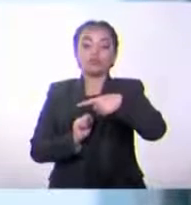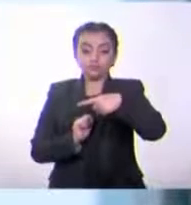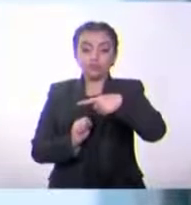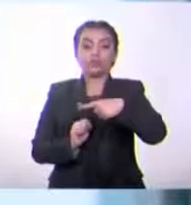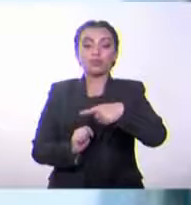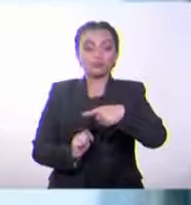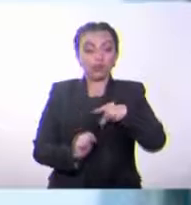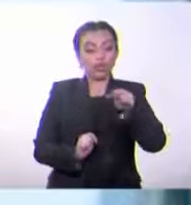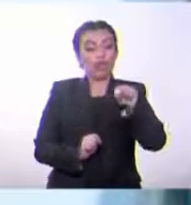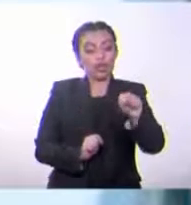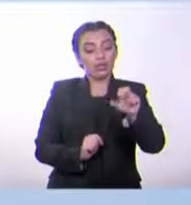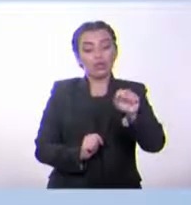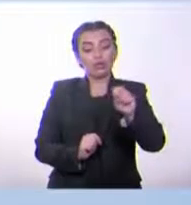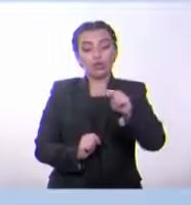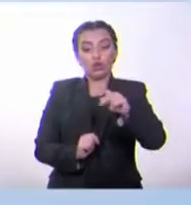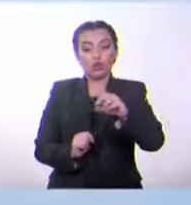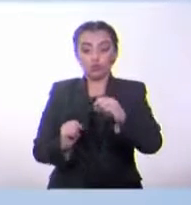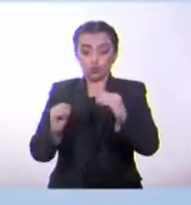0.33